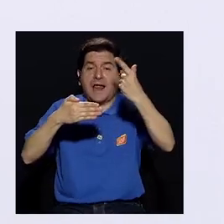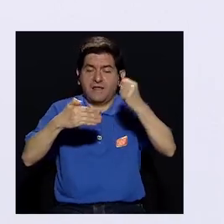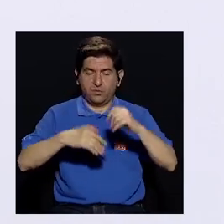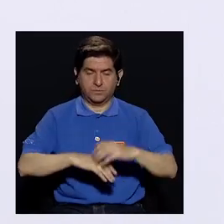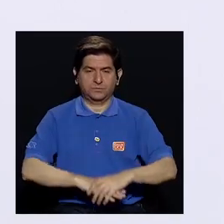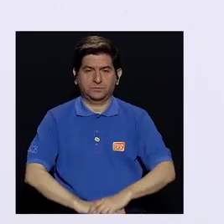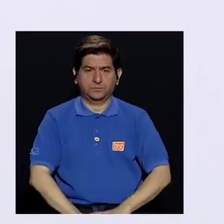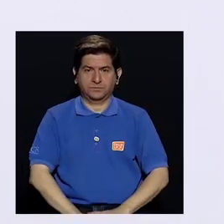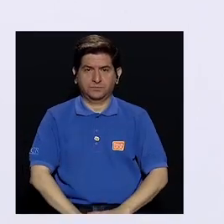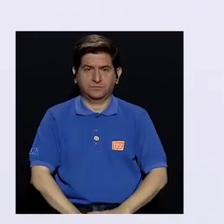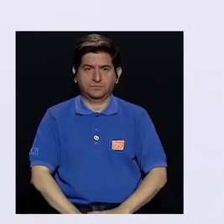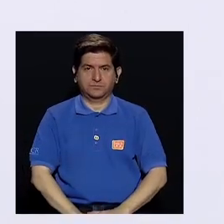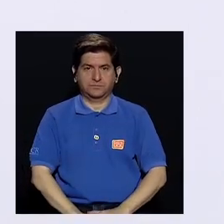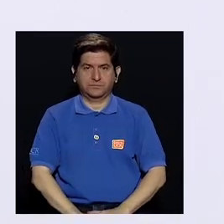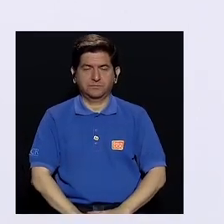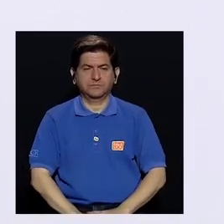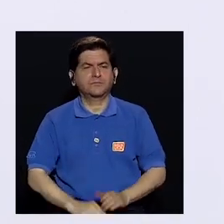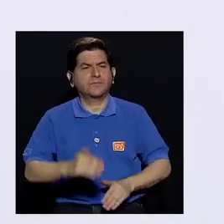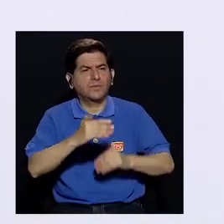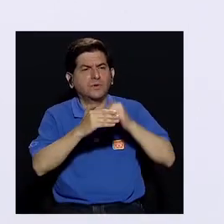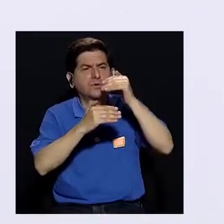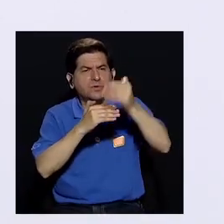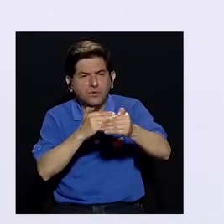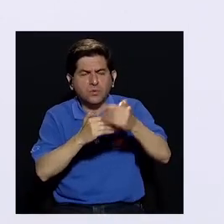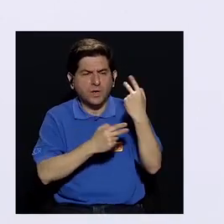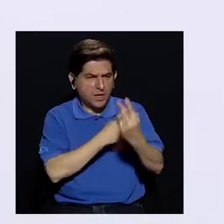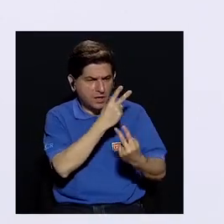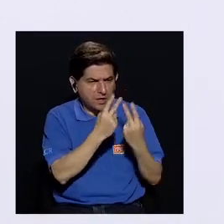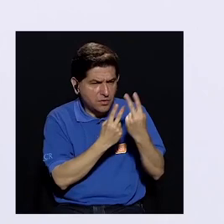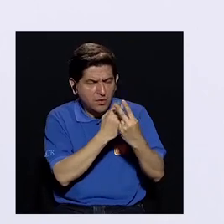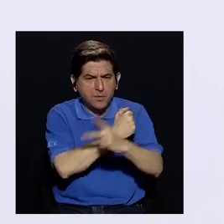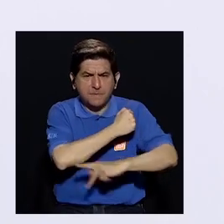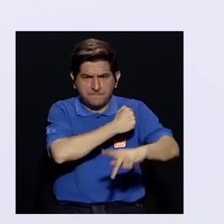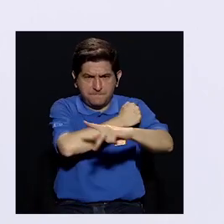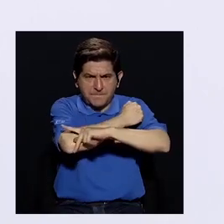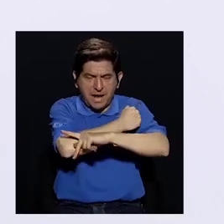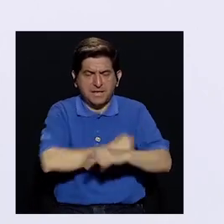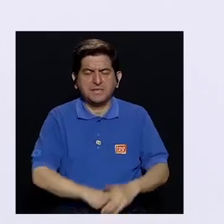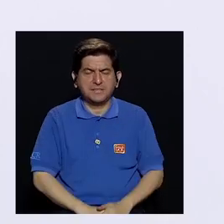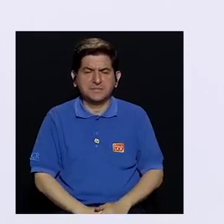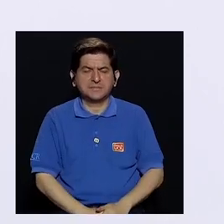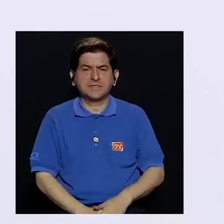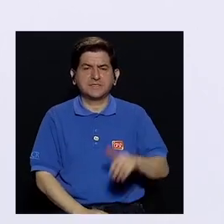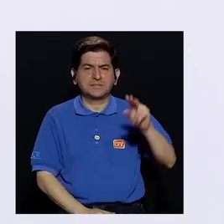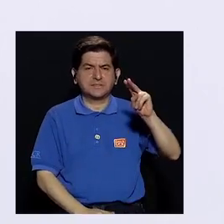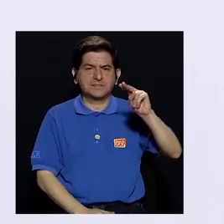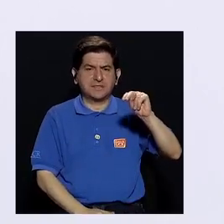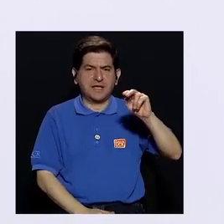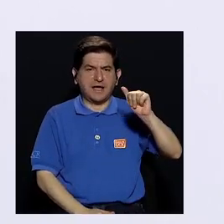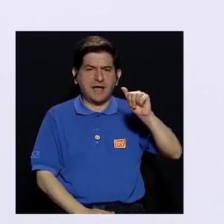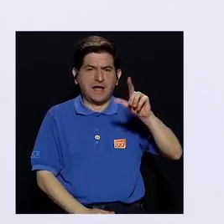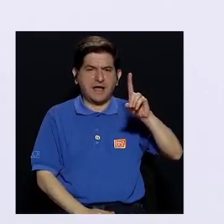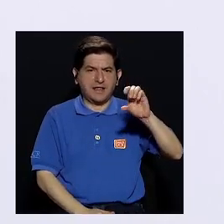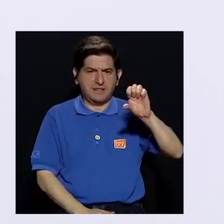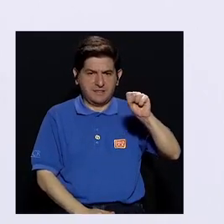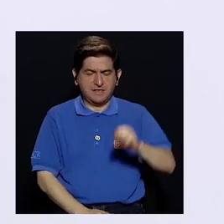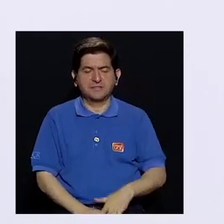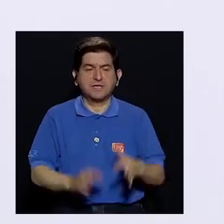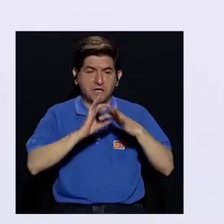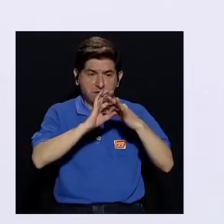entonces después de que visitamos los países del área andina que tenían una